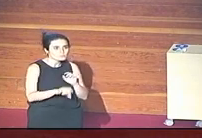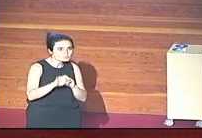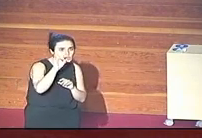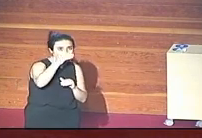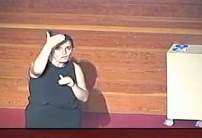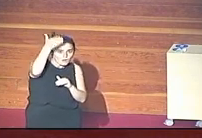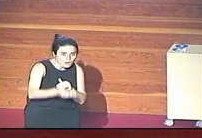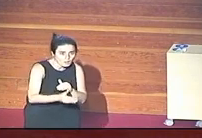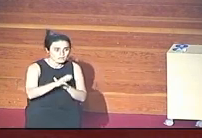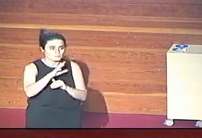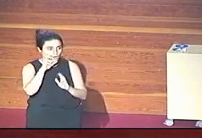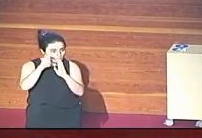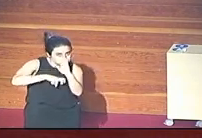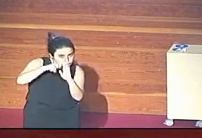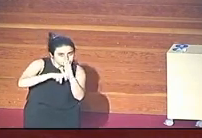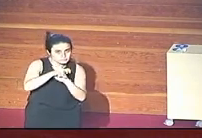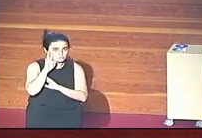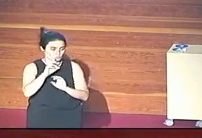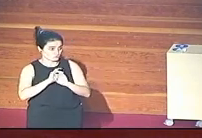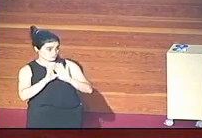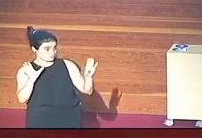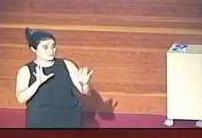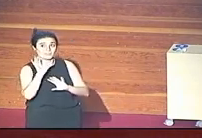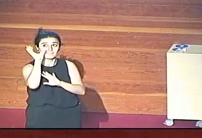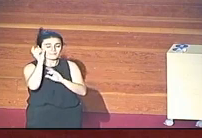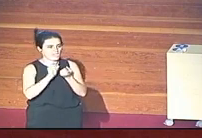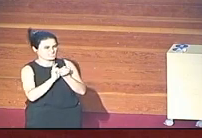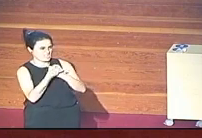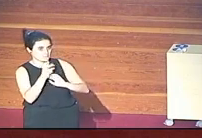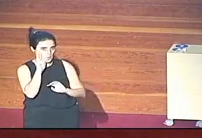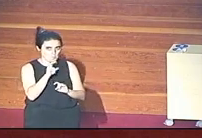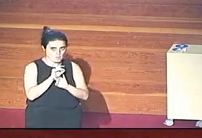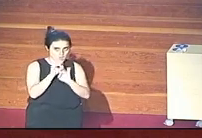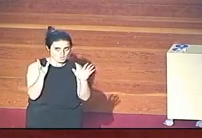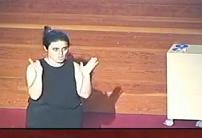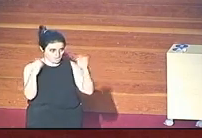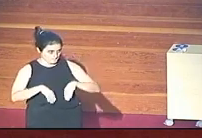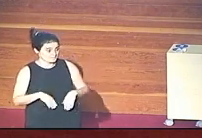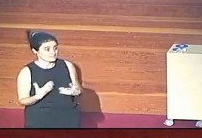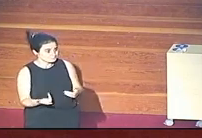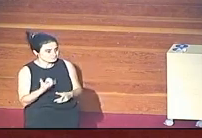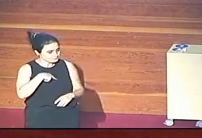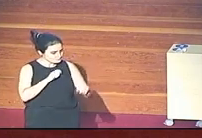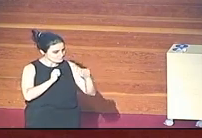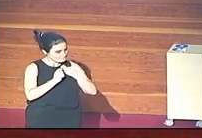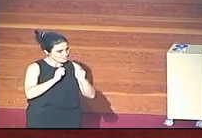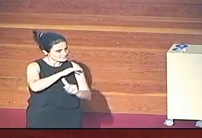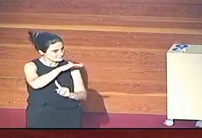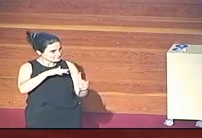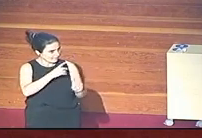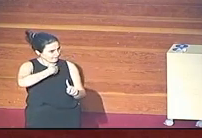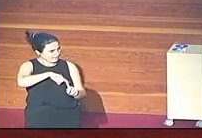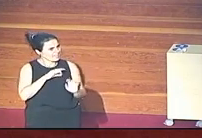lo vemos claramente pero el cambio climático no se ve no entonces para los proyectos ambientales ese es un reto mayor porque